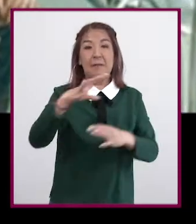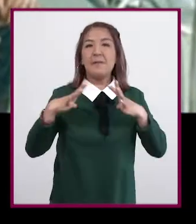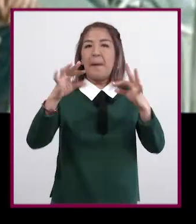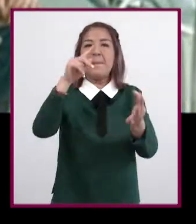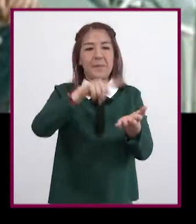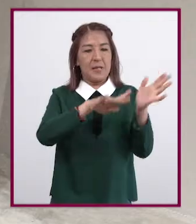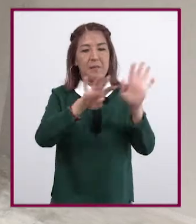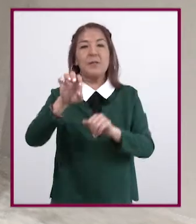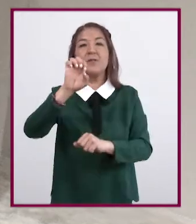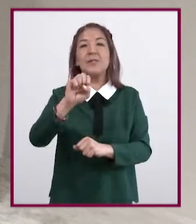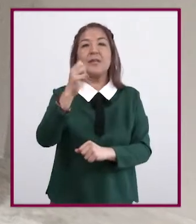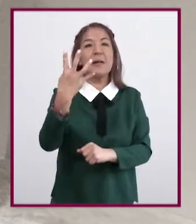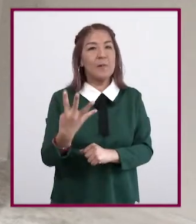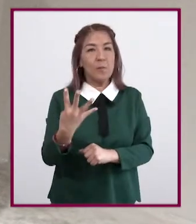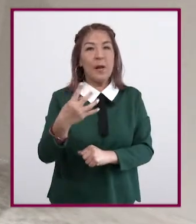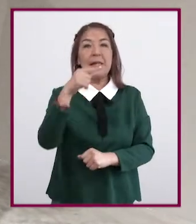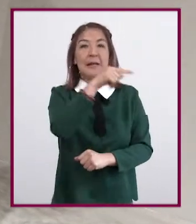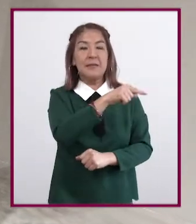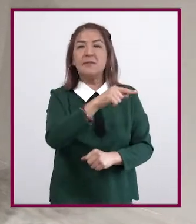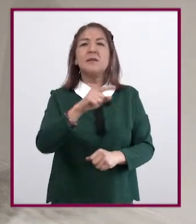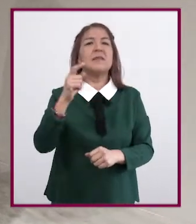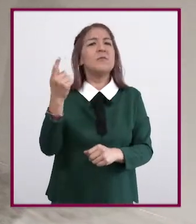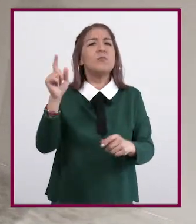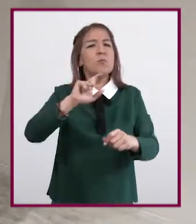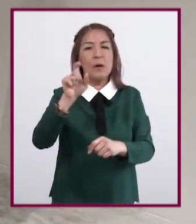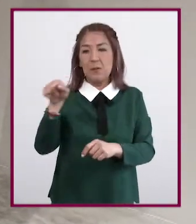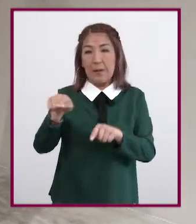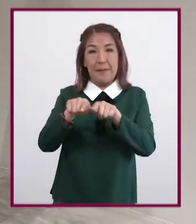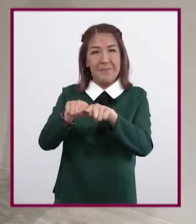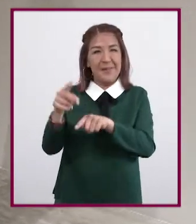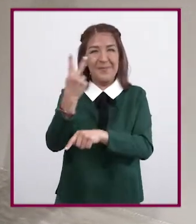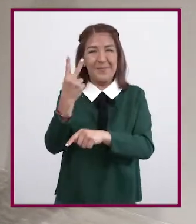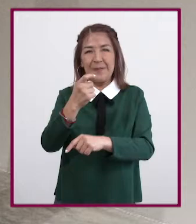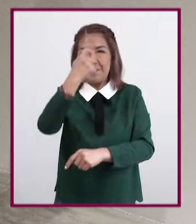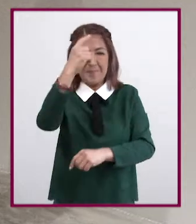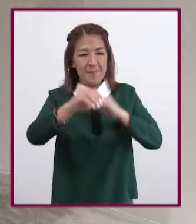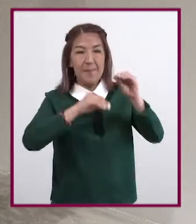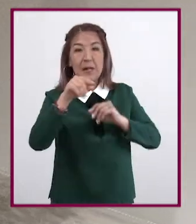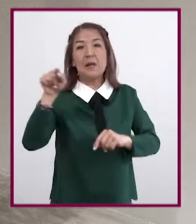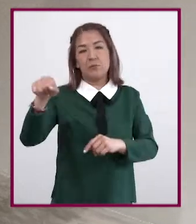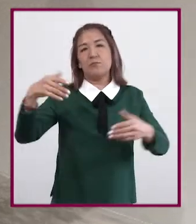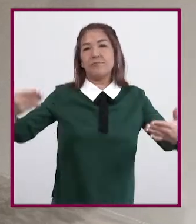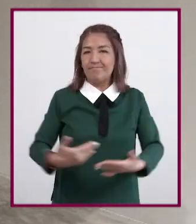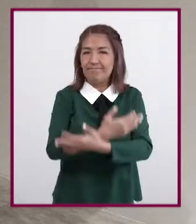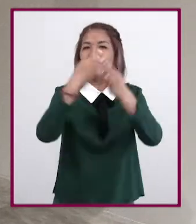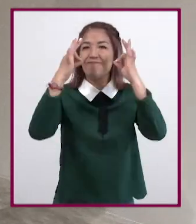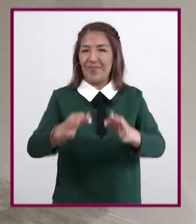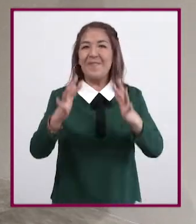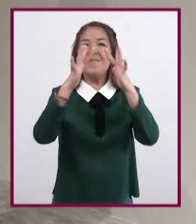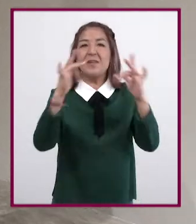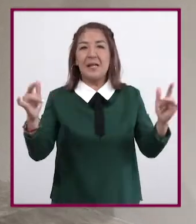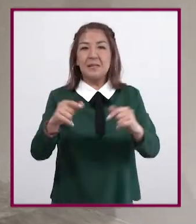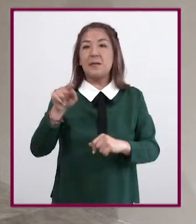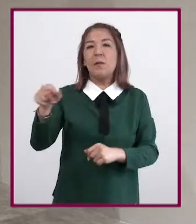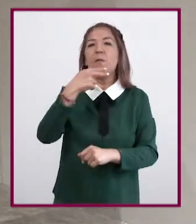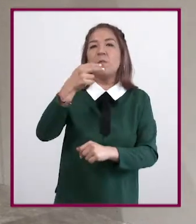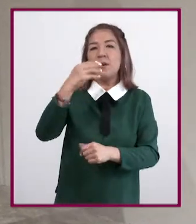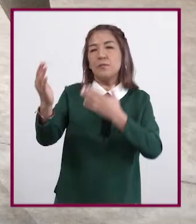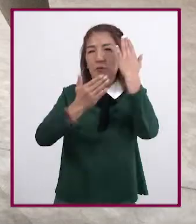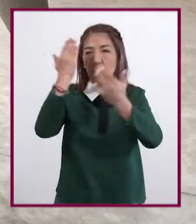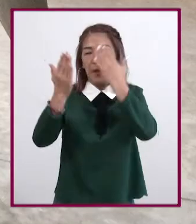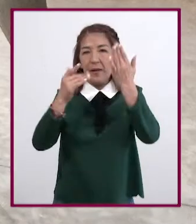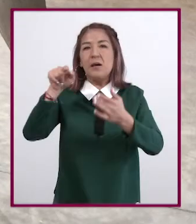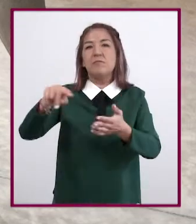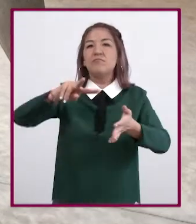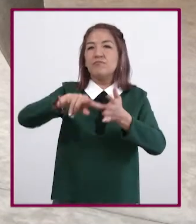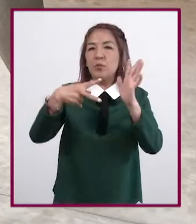1964. Y estos hermanos Bachet eran de origen francés. Uno era ingeniero en